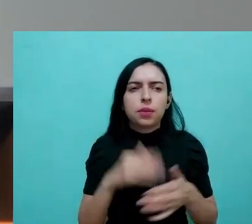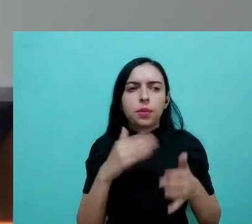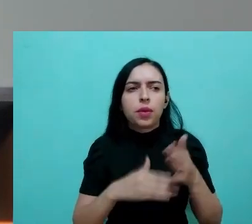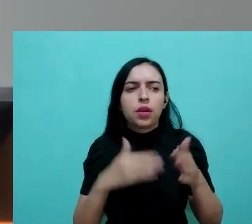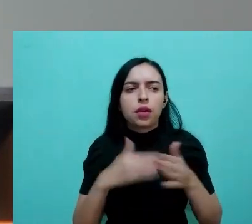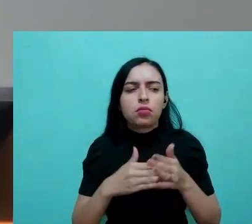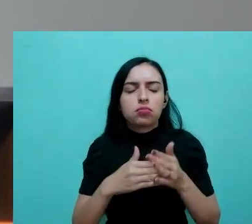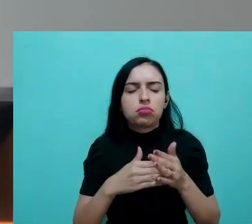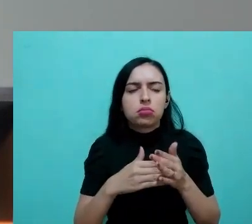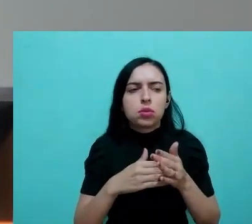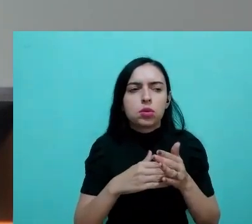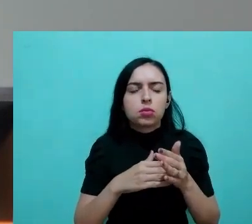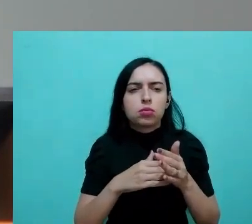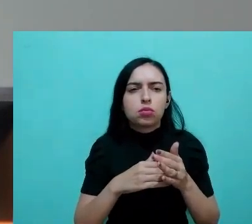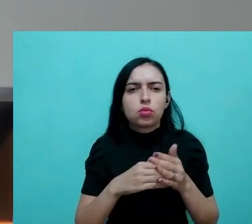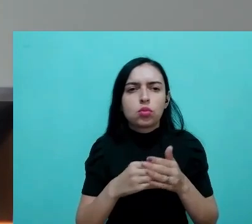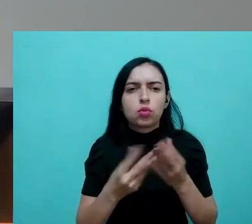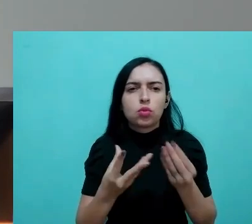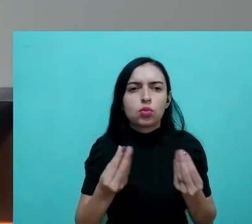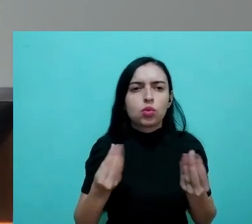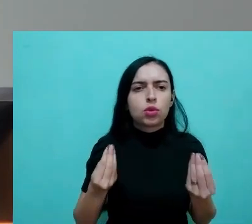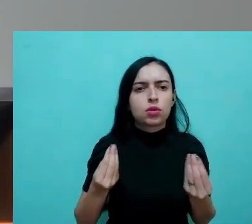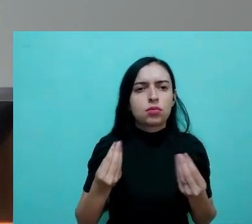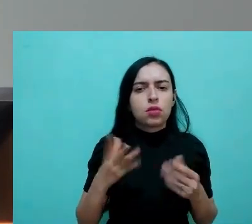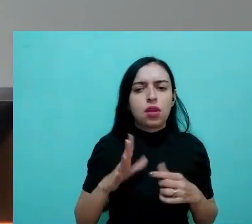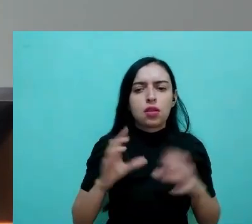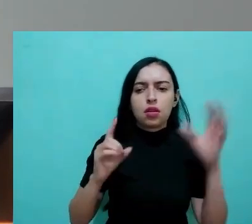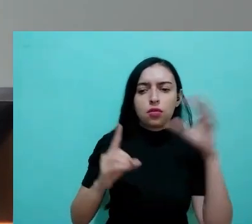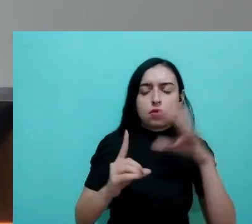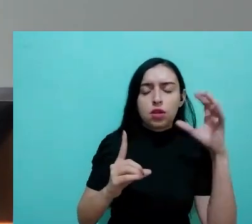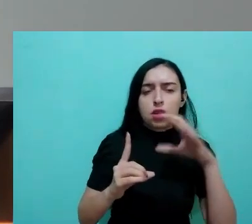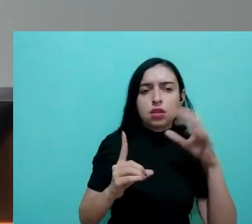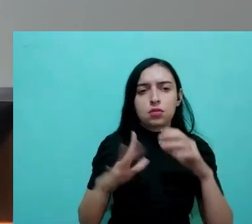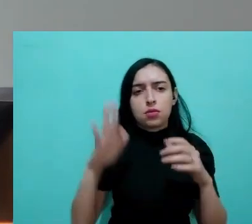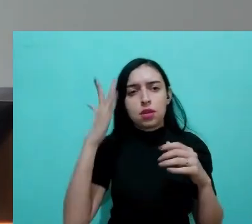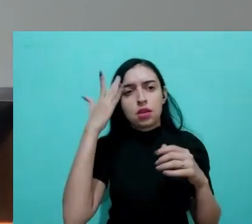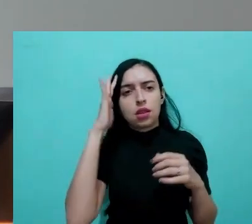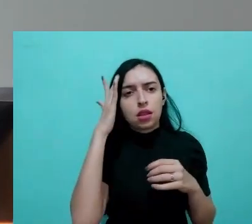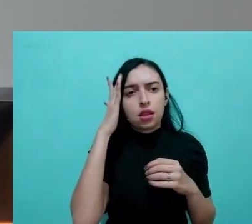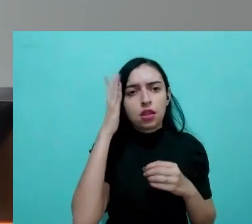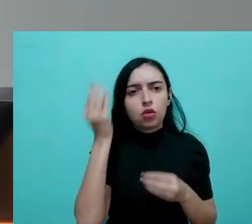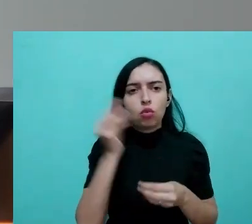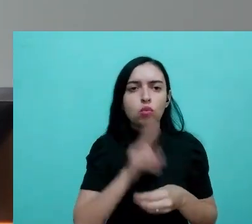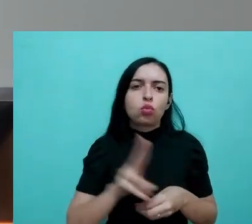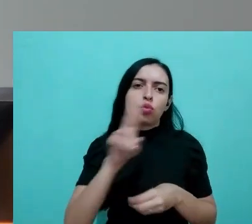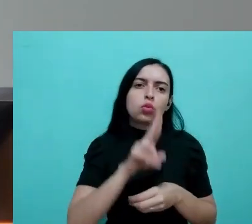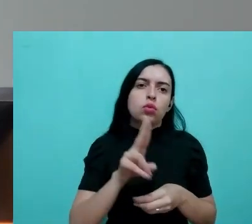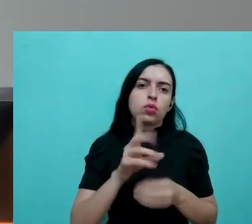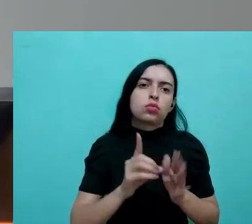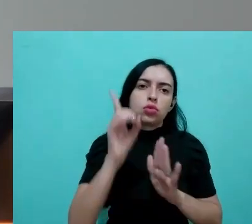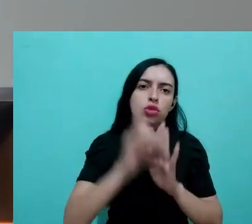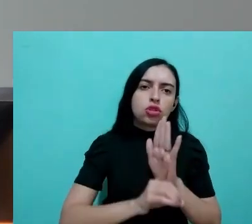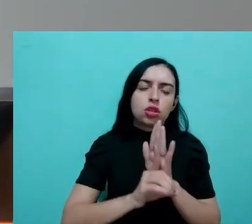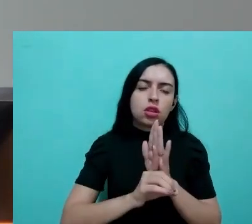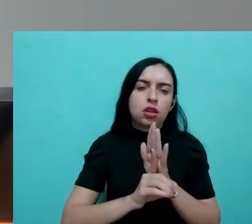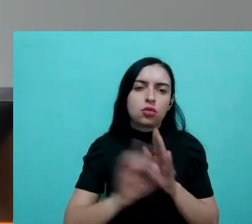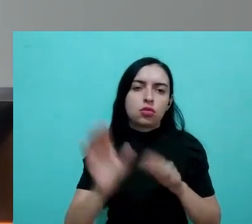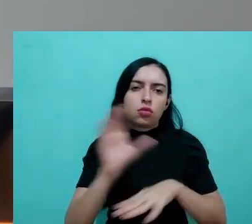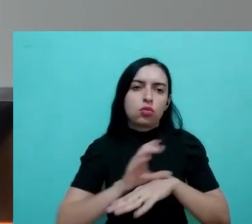de los libros más influyentes para entender el funcionamiento, el derecho constitucional